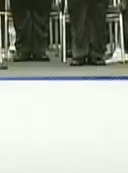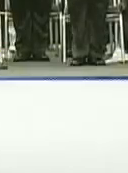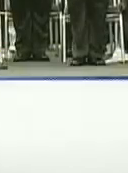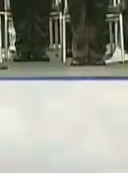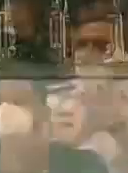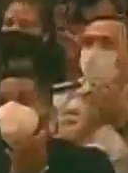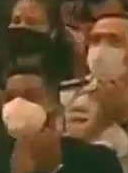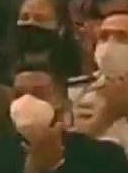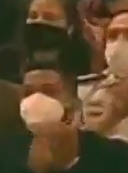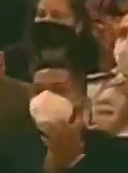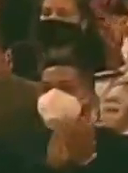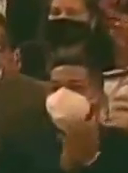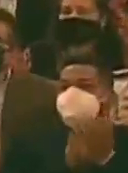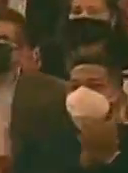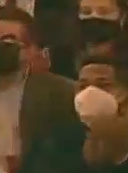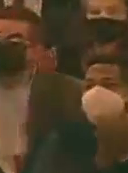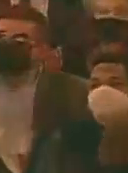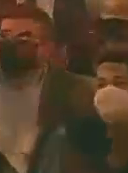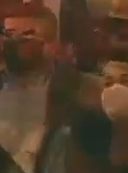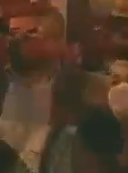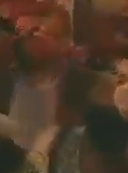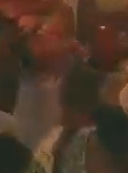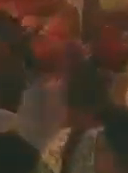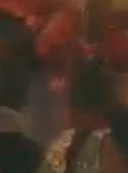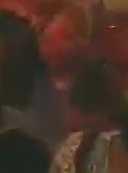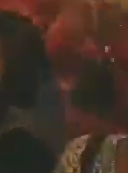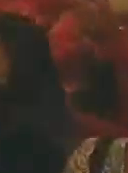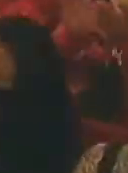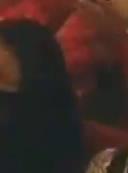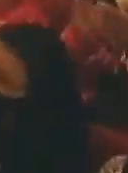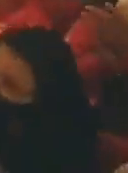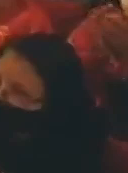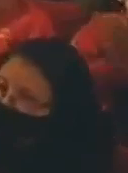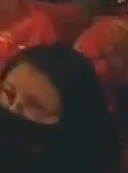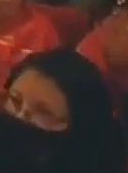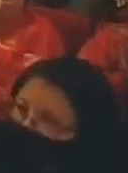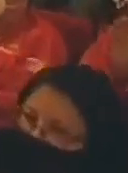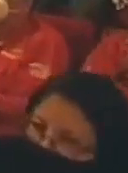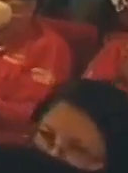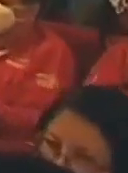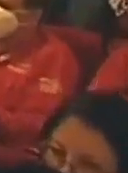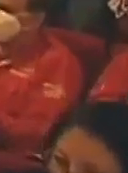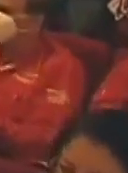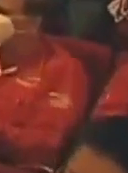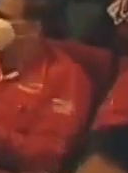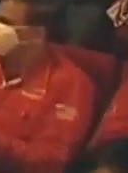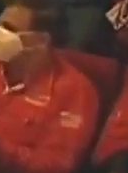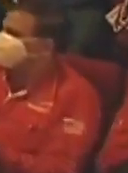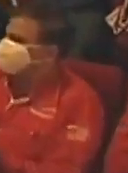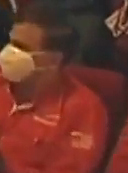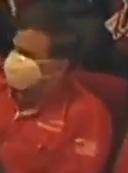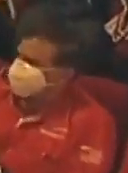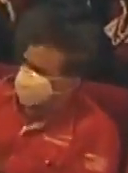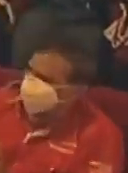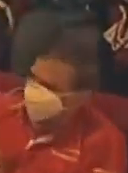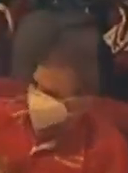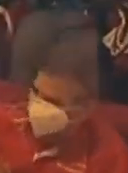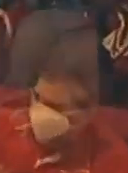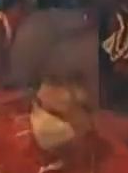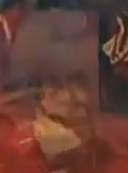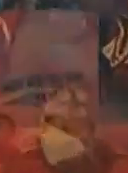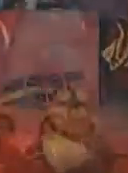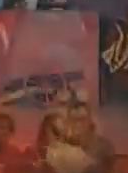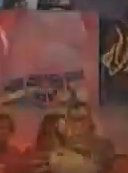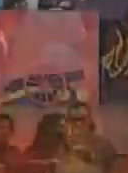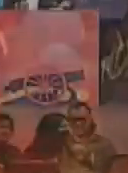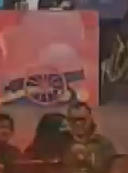visión estratégica, unionista e integracionista del libertador Simón Bolívar, con ovaciones desde el